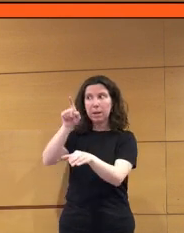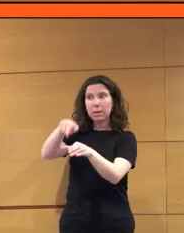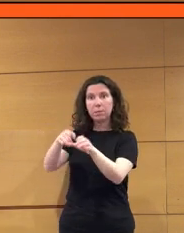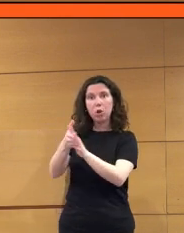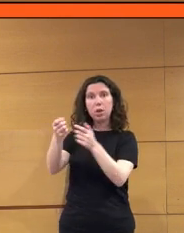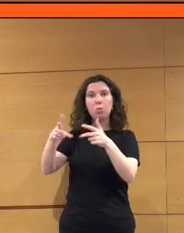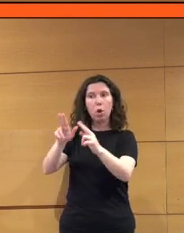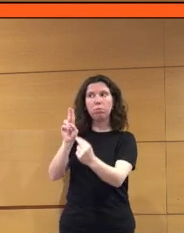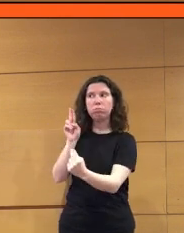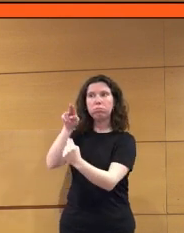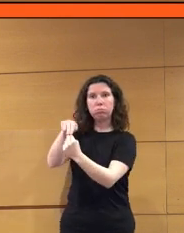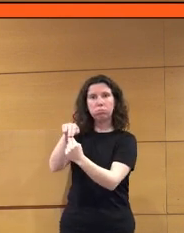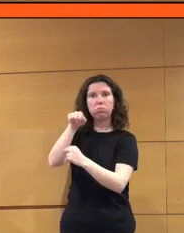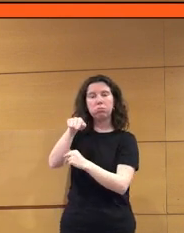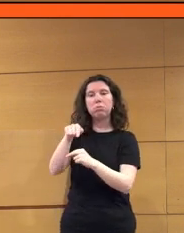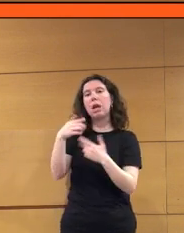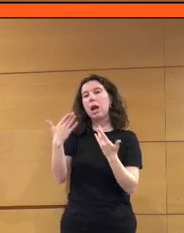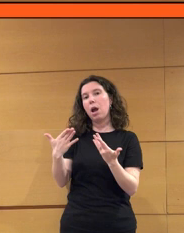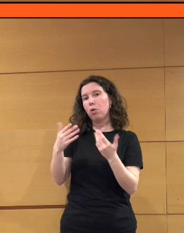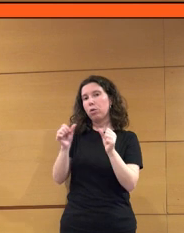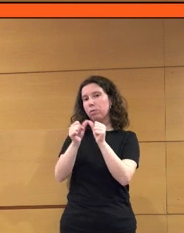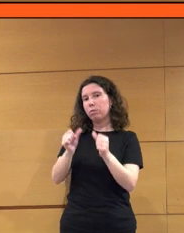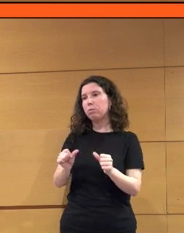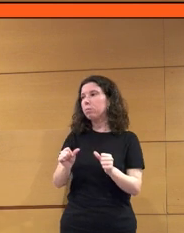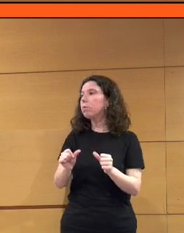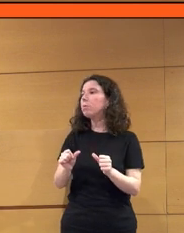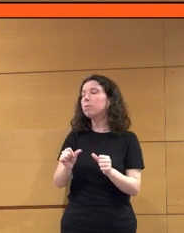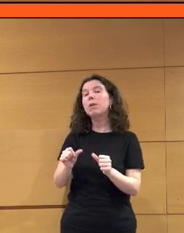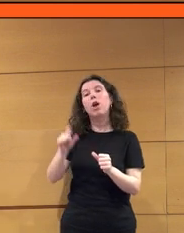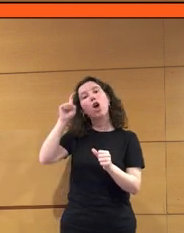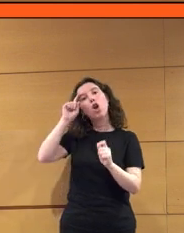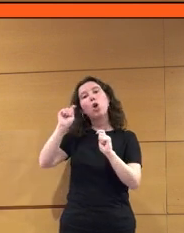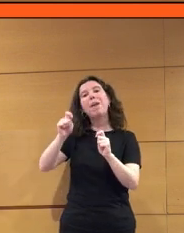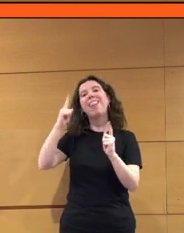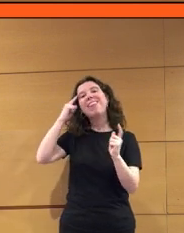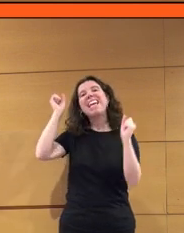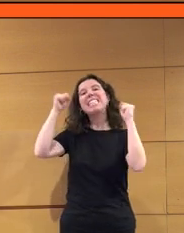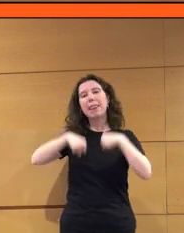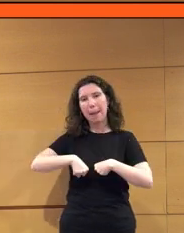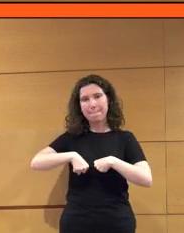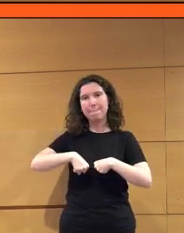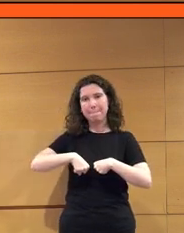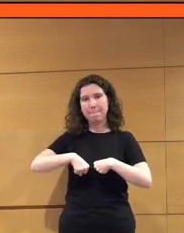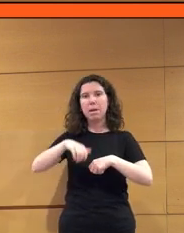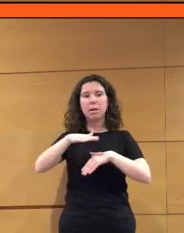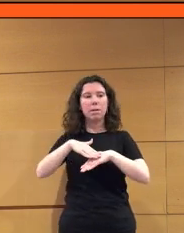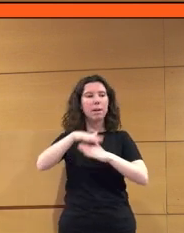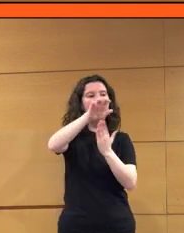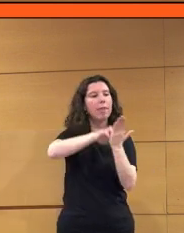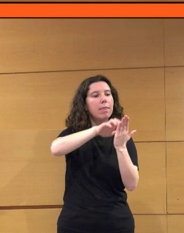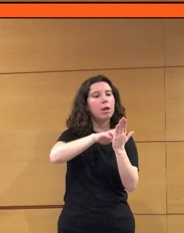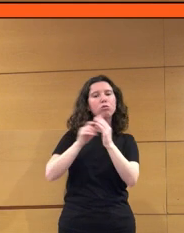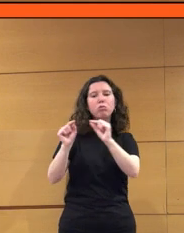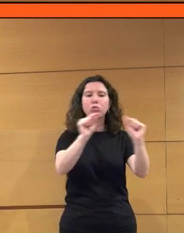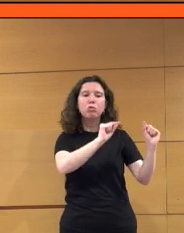es la plataforma, en la versión actual, la plataforma de CIDIM, para poder simplificar los textos que se están debatiendo y